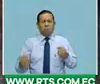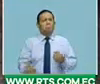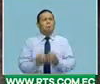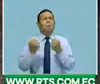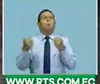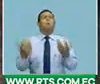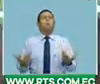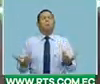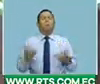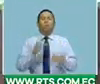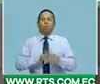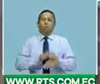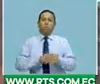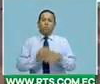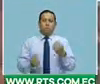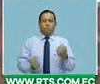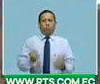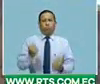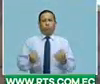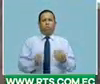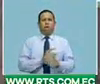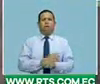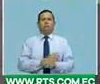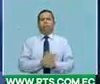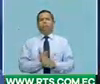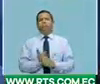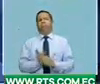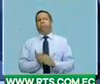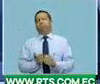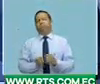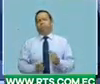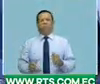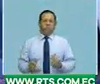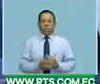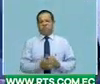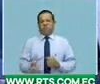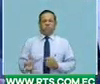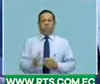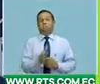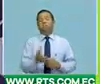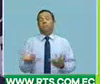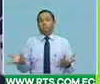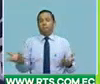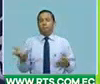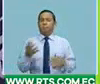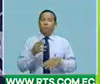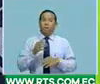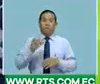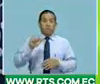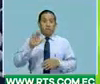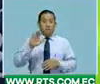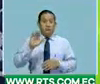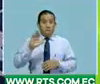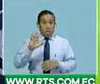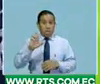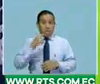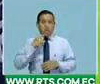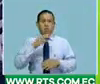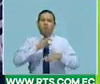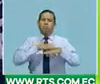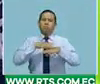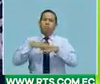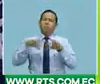de velocidad, por lo que la Comisión de Tránsito del Ecuador hace un llamado a la ciudadanía. Hagan caso a lo que dice la